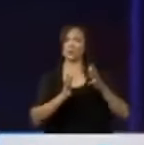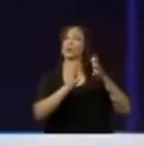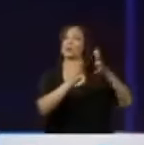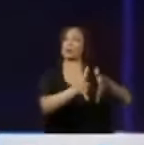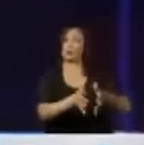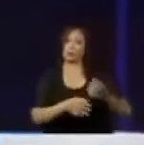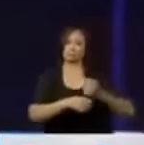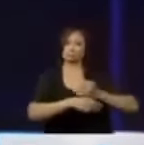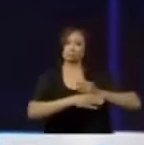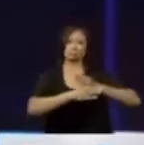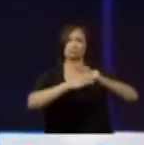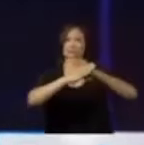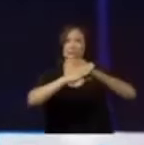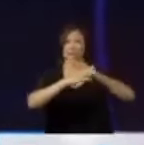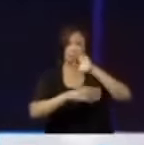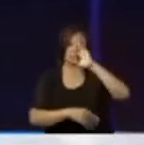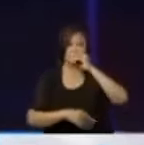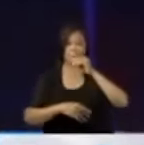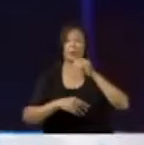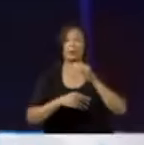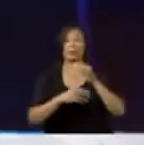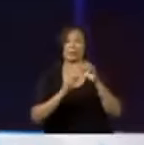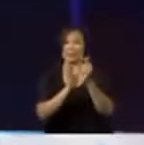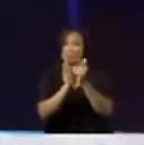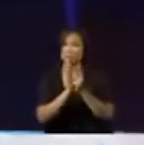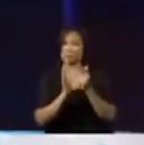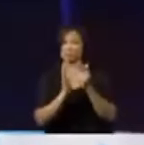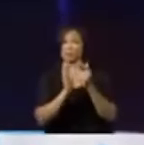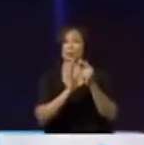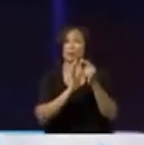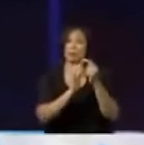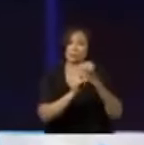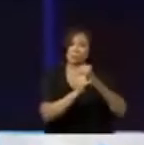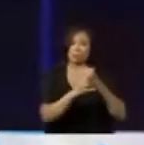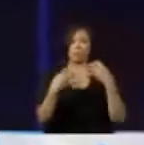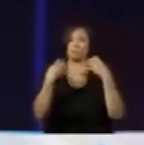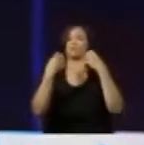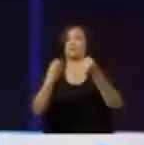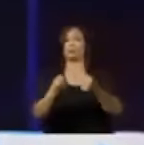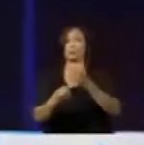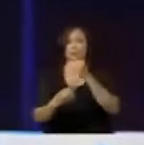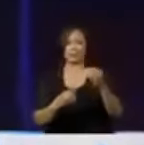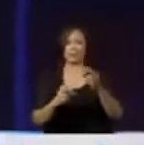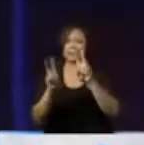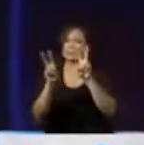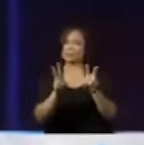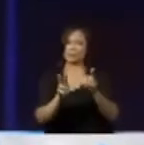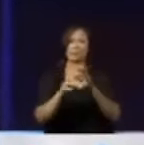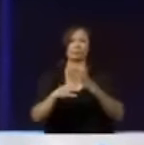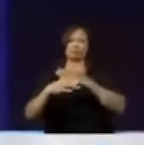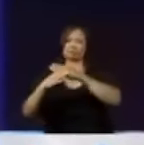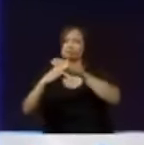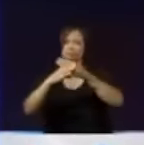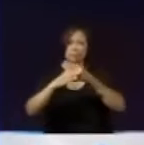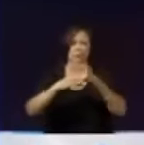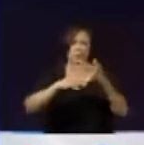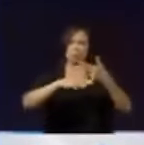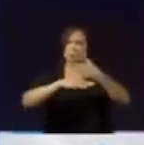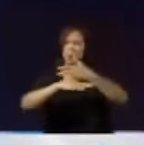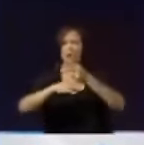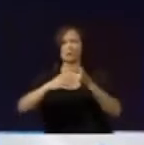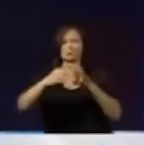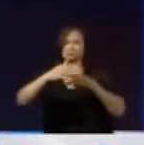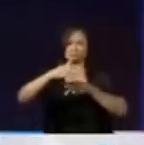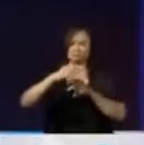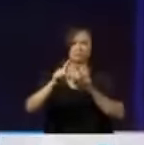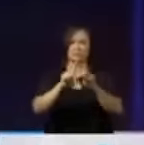ser construir una República Dominicana institucionalmente fuerte y atender además los temas de infraestructura y de